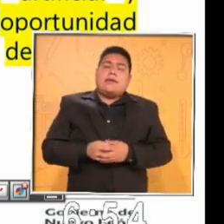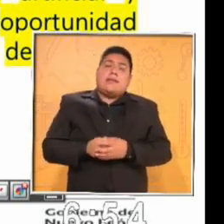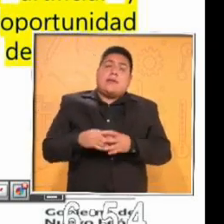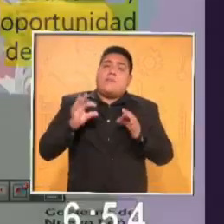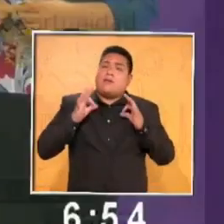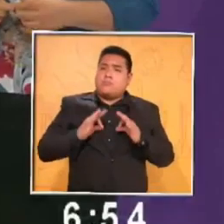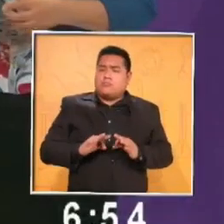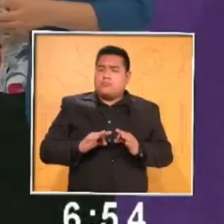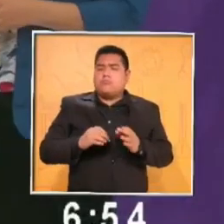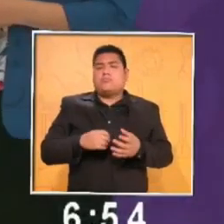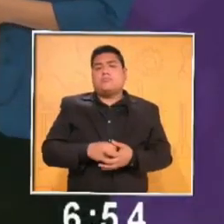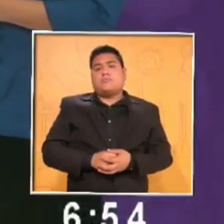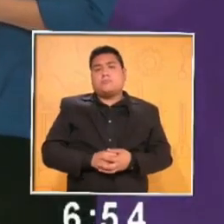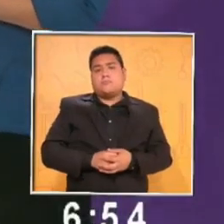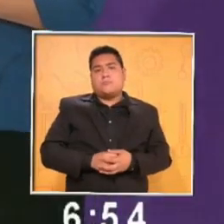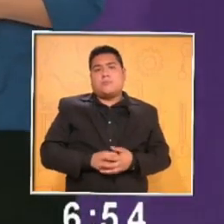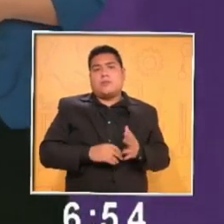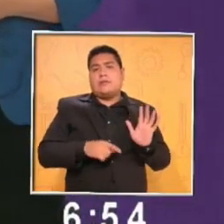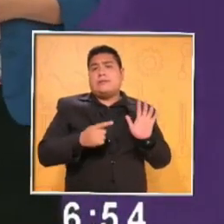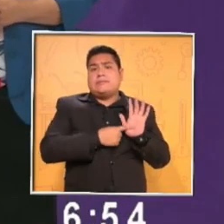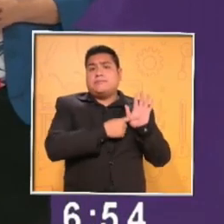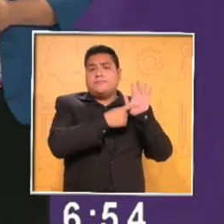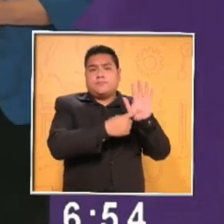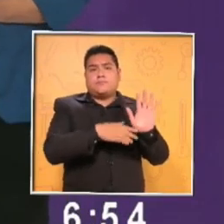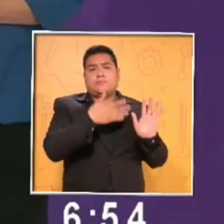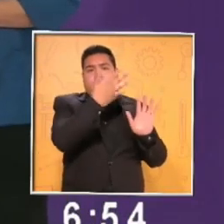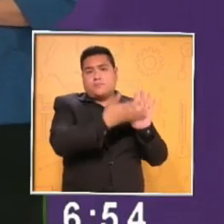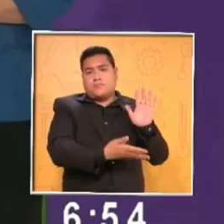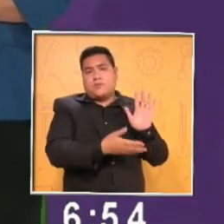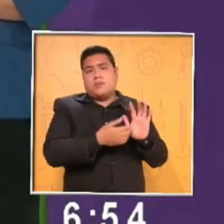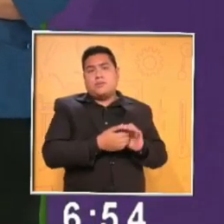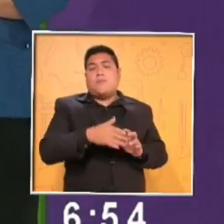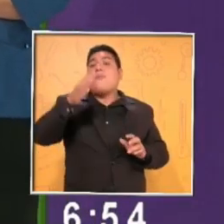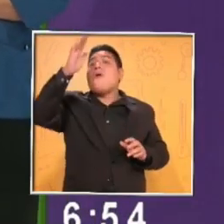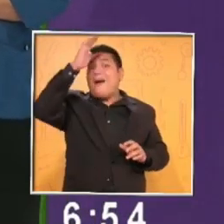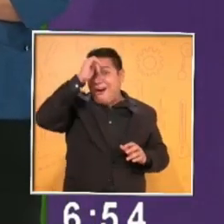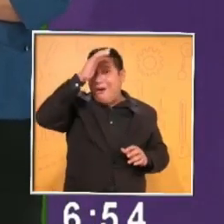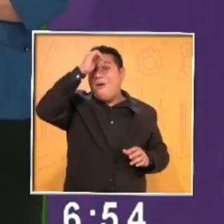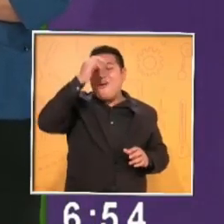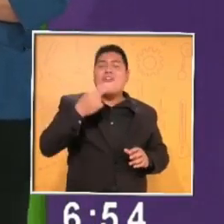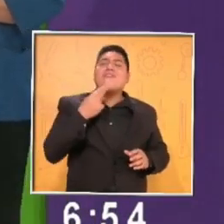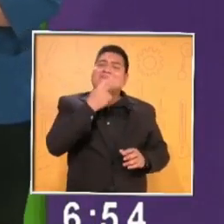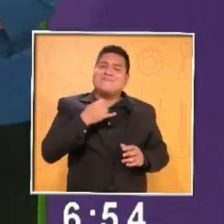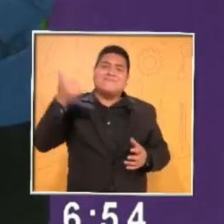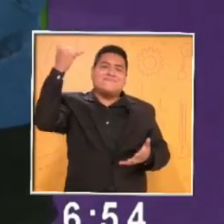conectividad. En este párrafo estamos a favor del uso del celular.